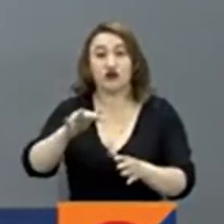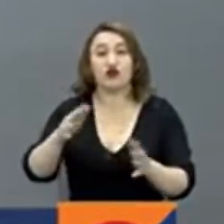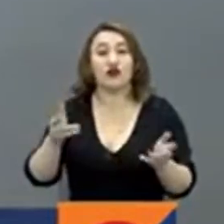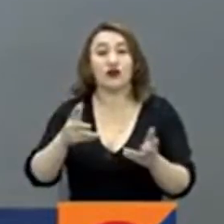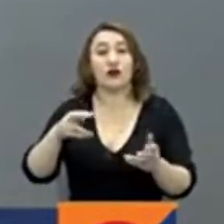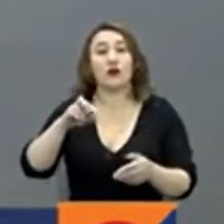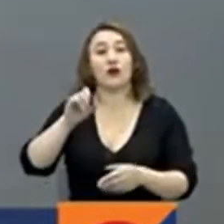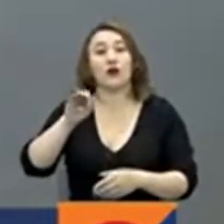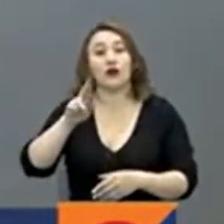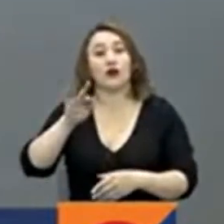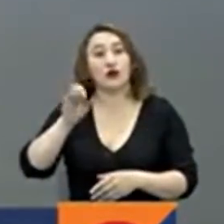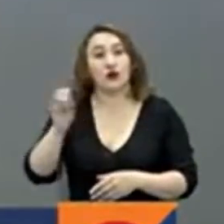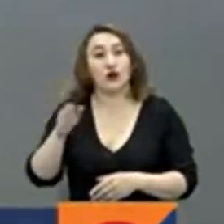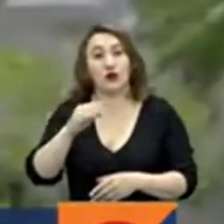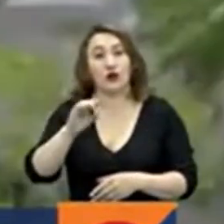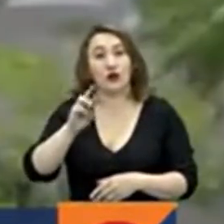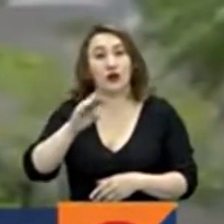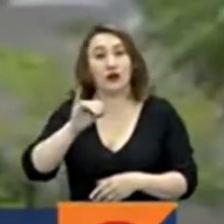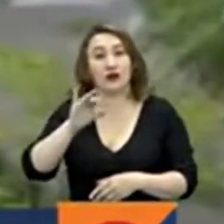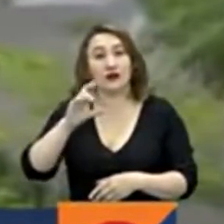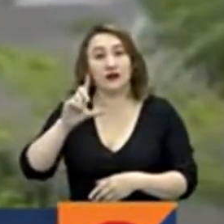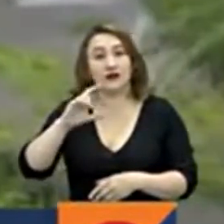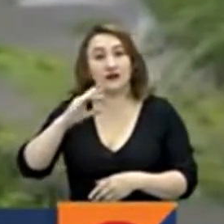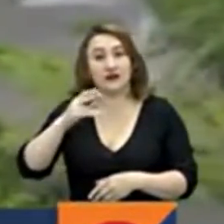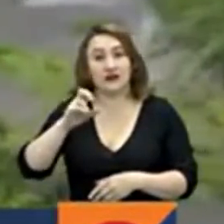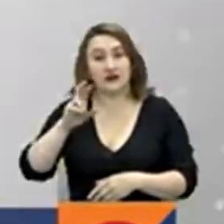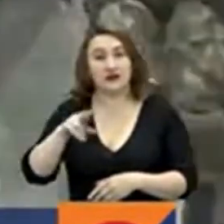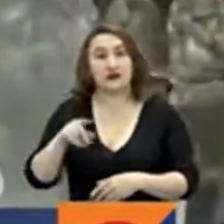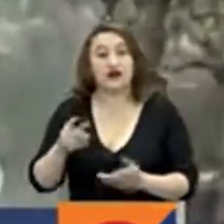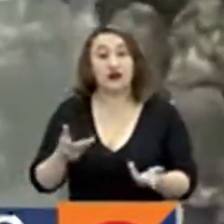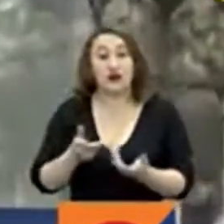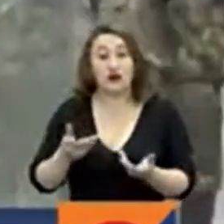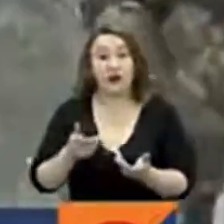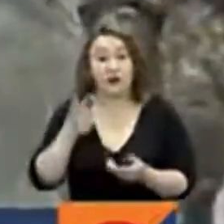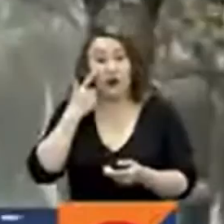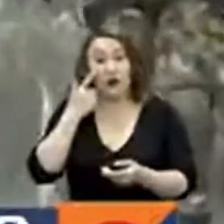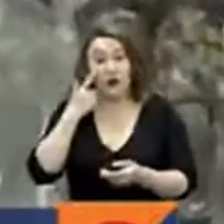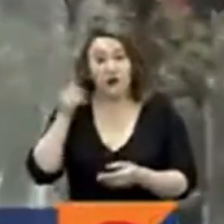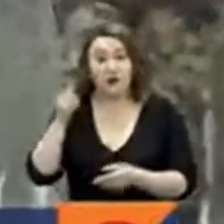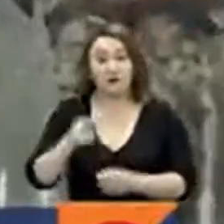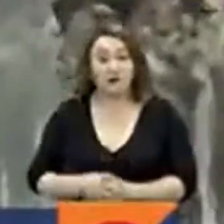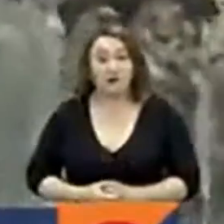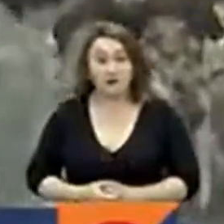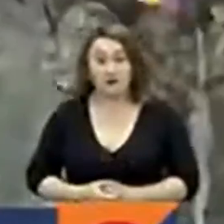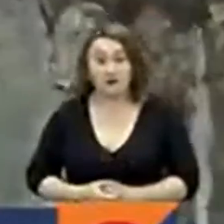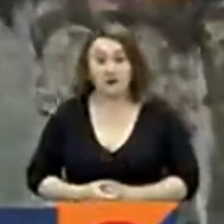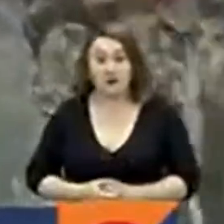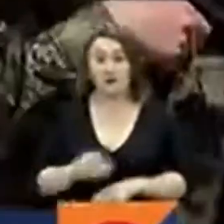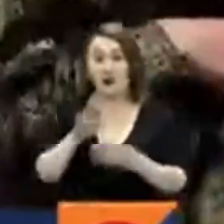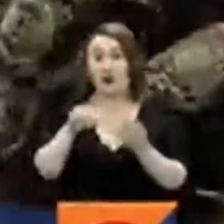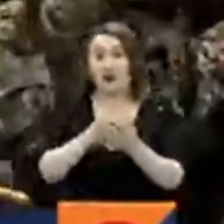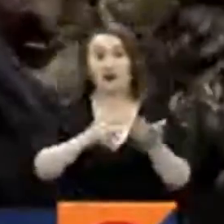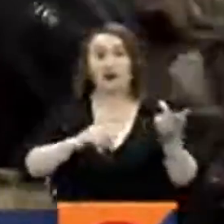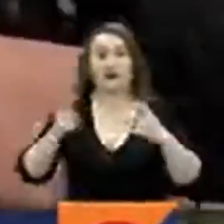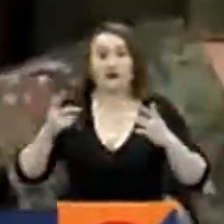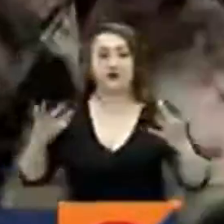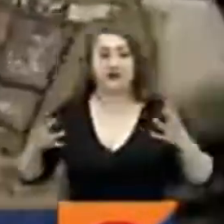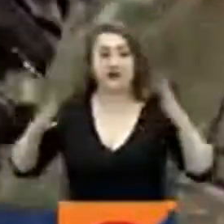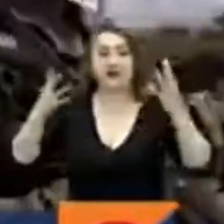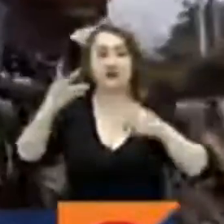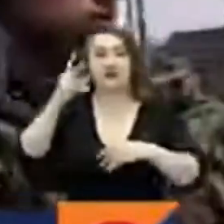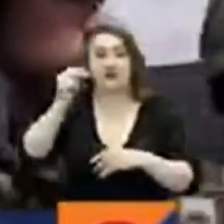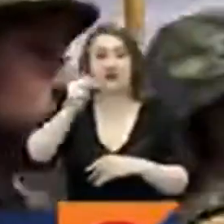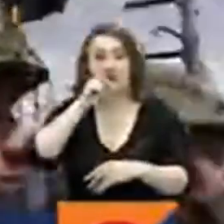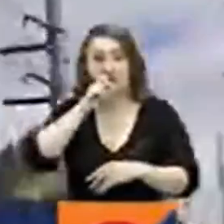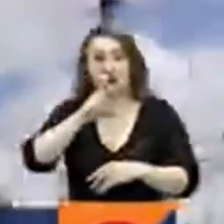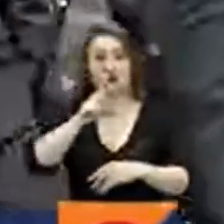piden una solución a las filtraciones en el canal del dique. Todo listo para la celebración del 20 de julio. Les